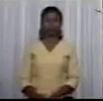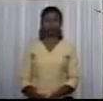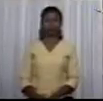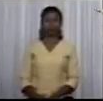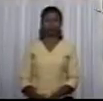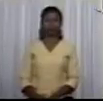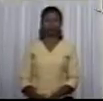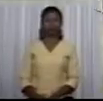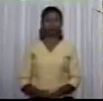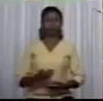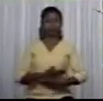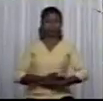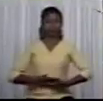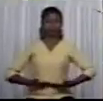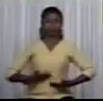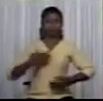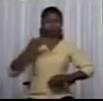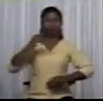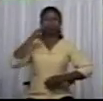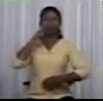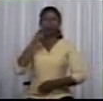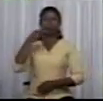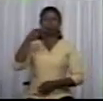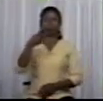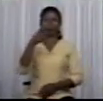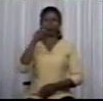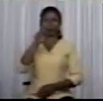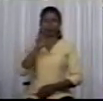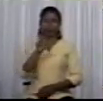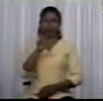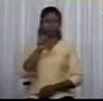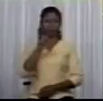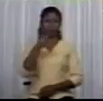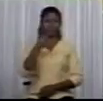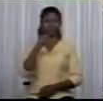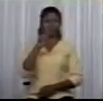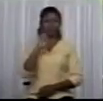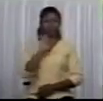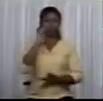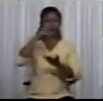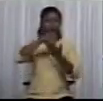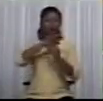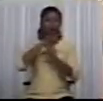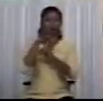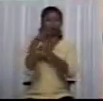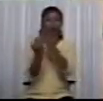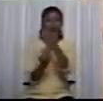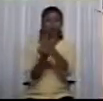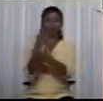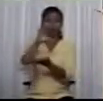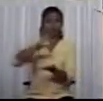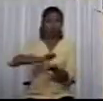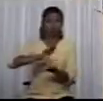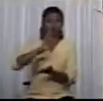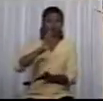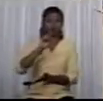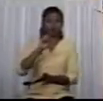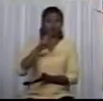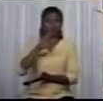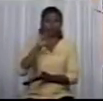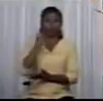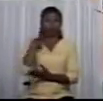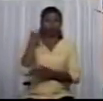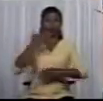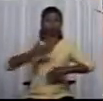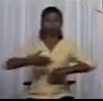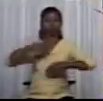La imagen de Guillermo Ayovierazo, conocido como Papá Roncón, ubicada en el moderno Parque Central de Borbón. Estatua que